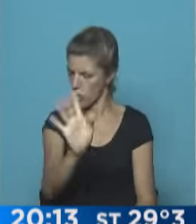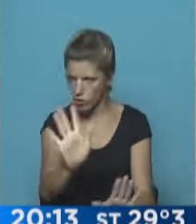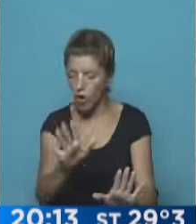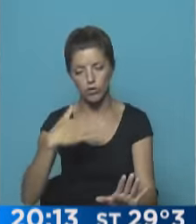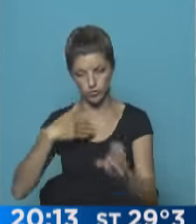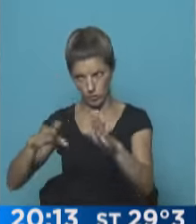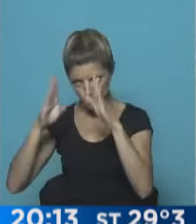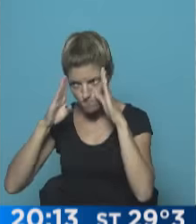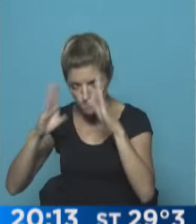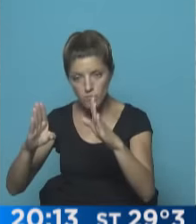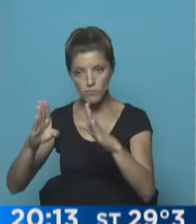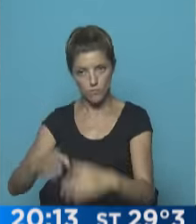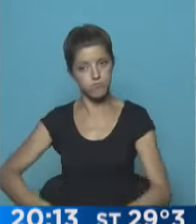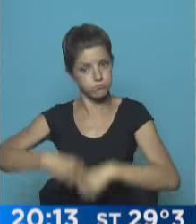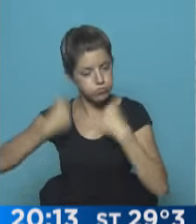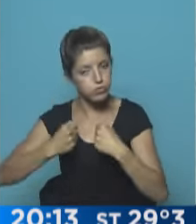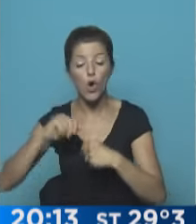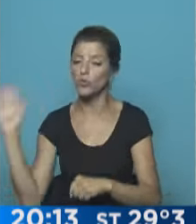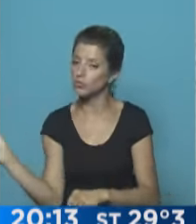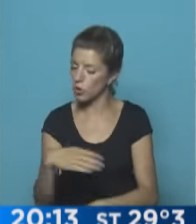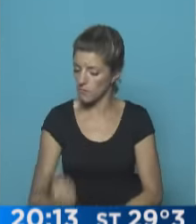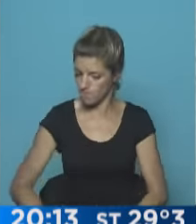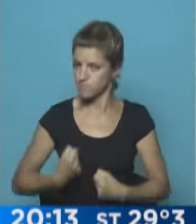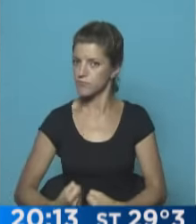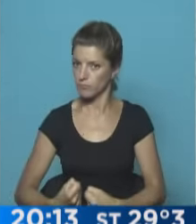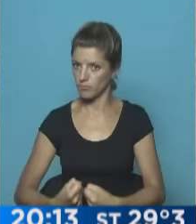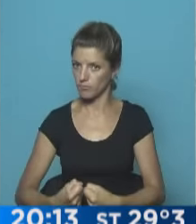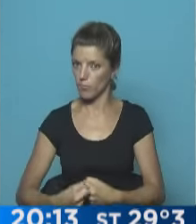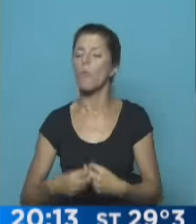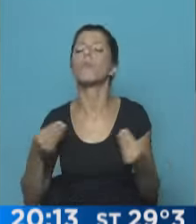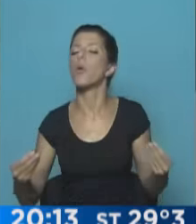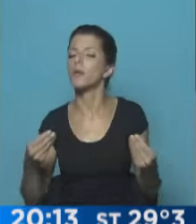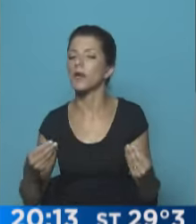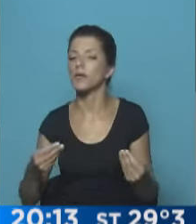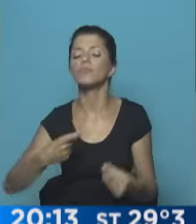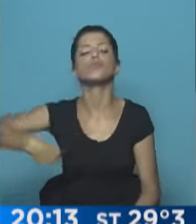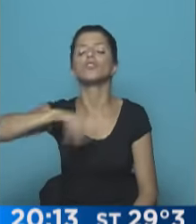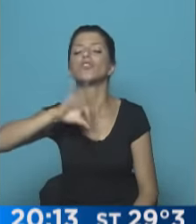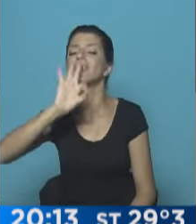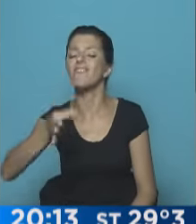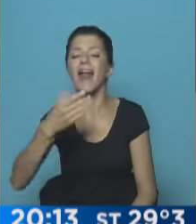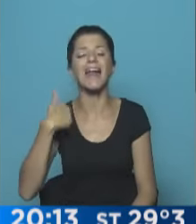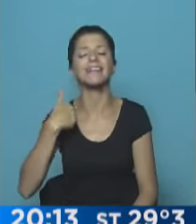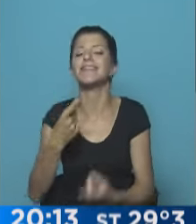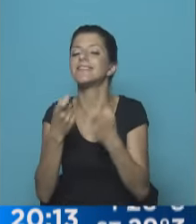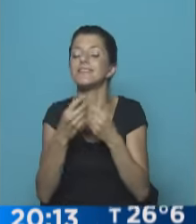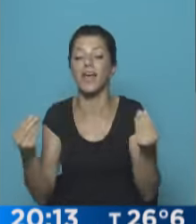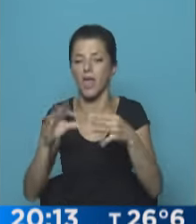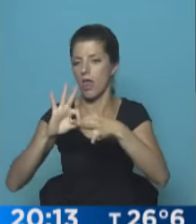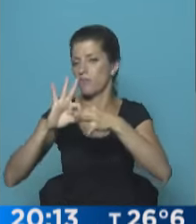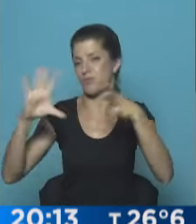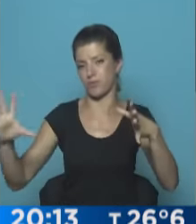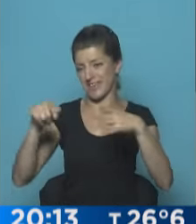a enfrentar este tema con todas nuestras fuerzas porque sabemos que la Argentina necesita liberarse de este